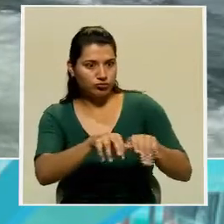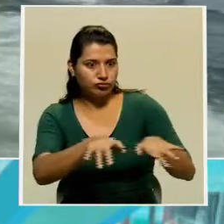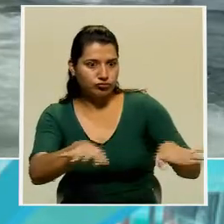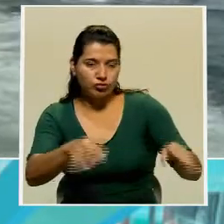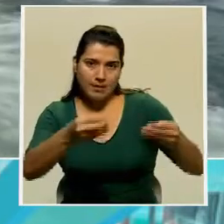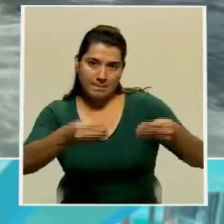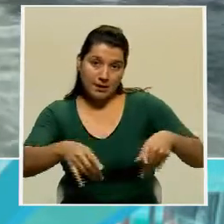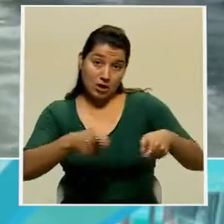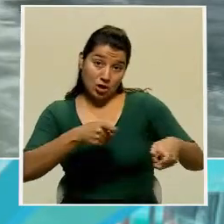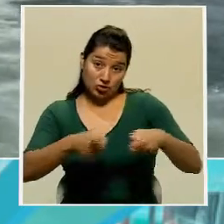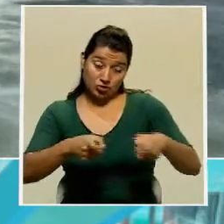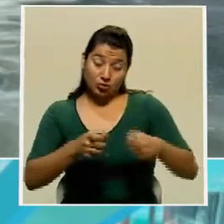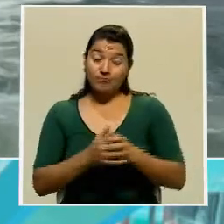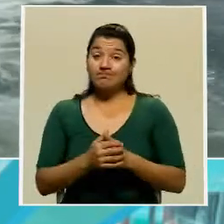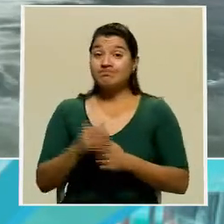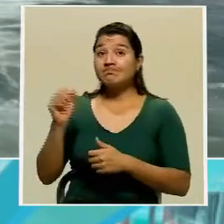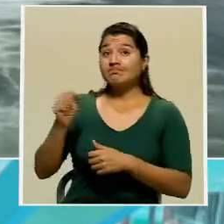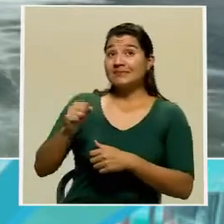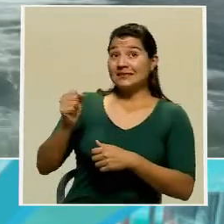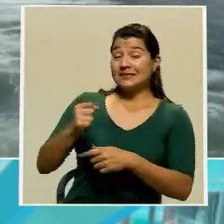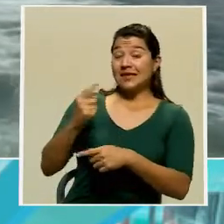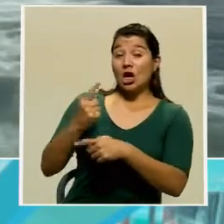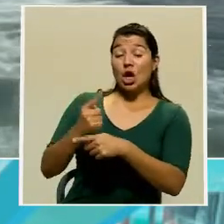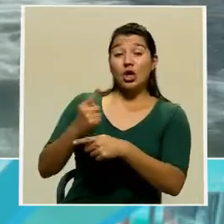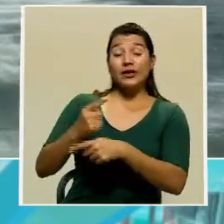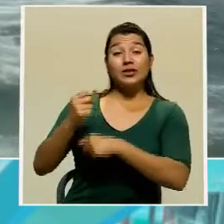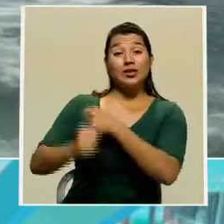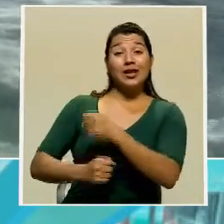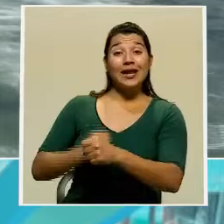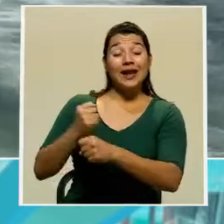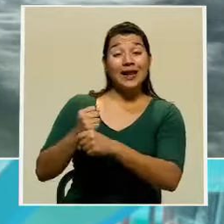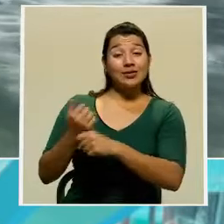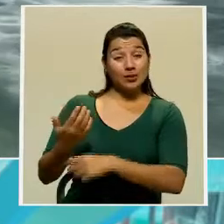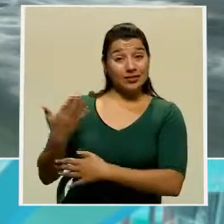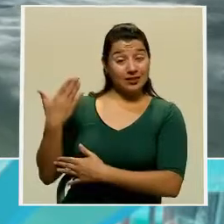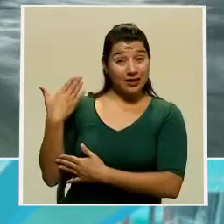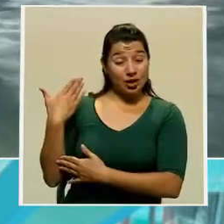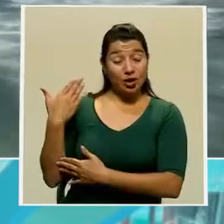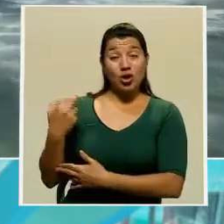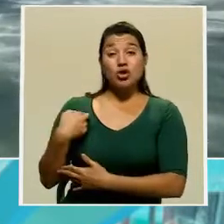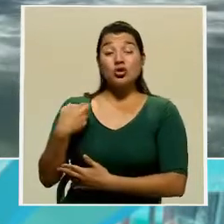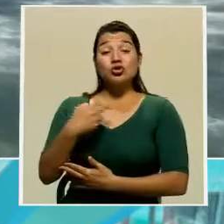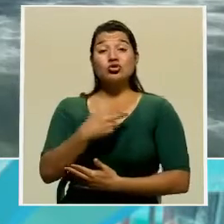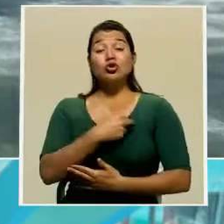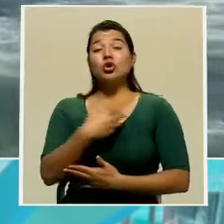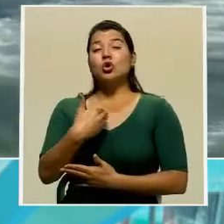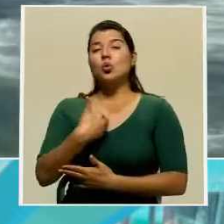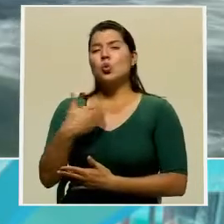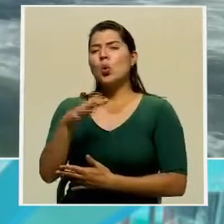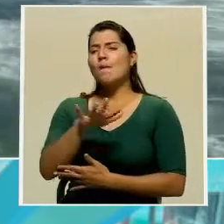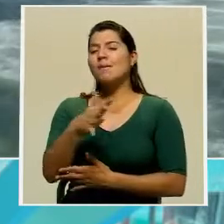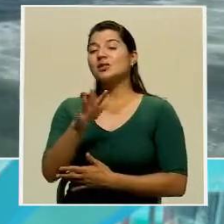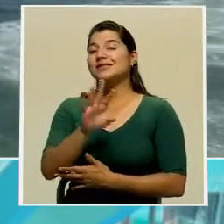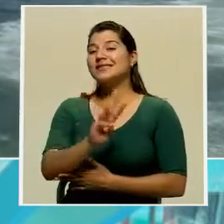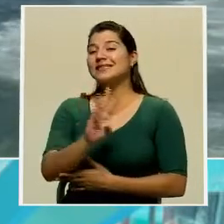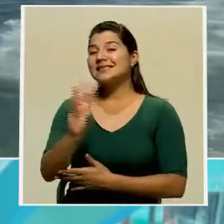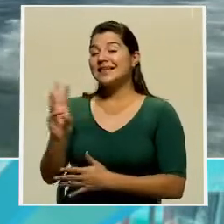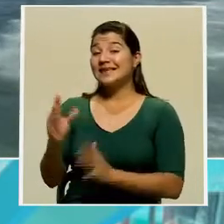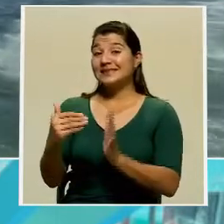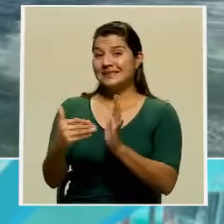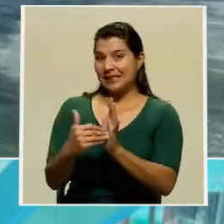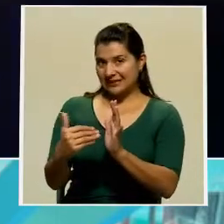Sí, efectivamente. Bueno, en lo que el año anterior tuvimos fue alrededor de 66,000